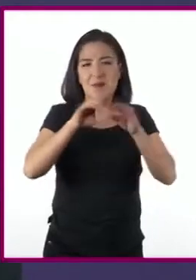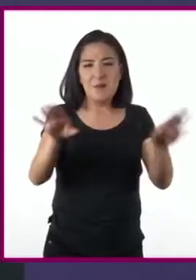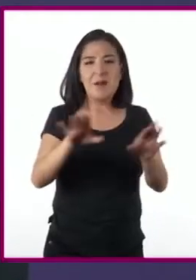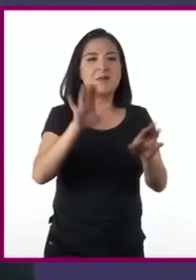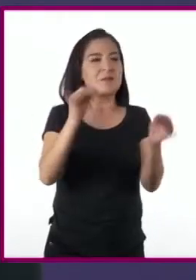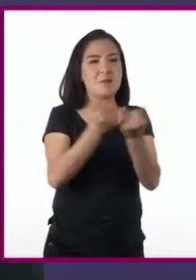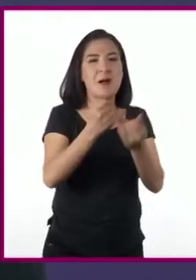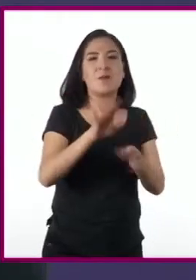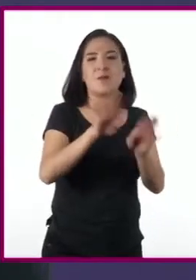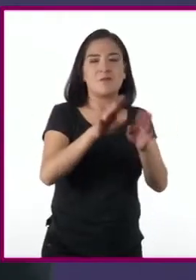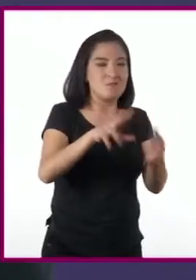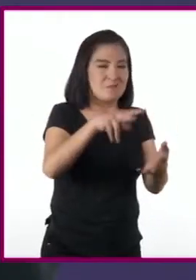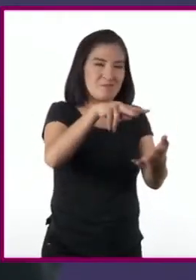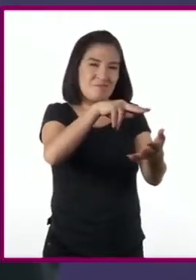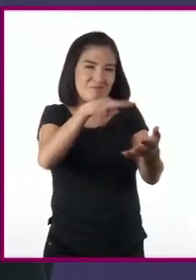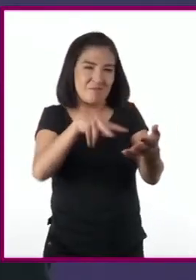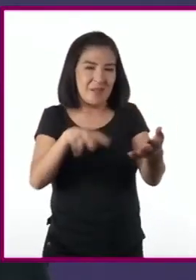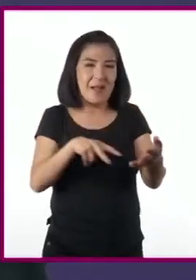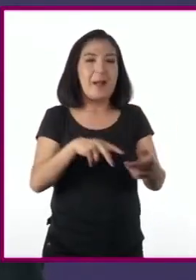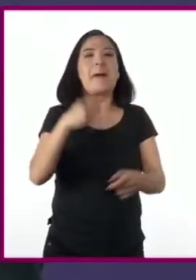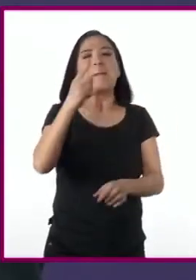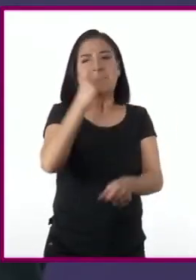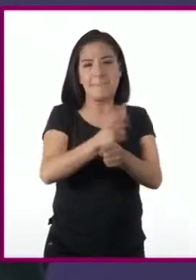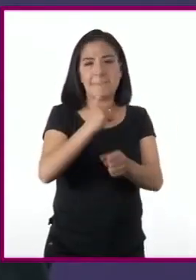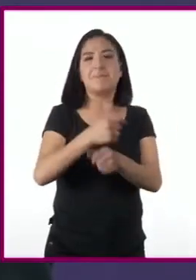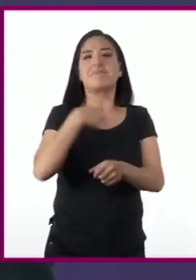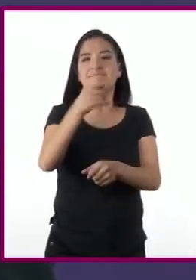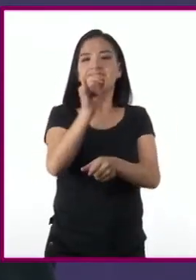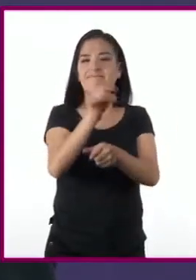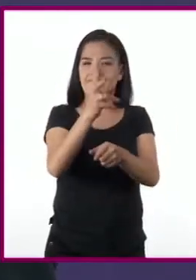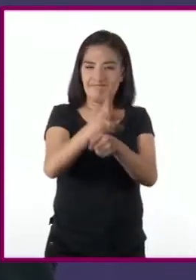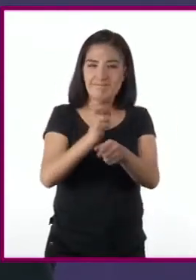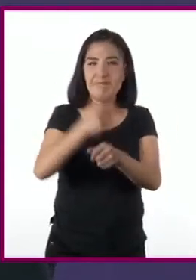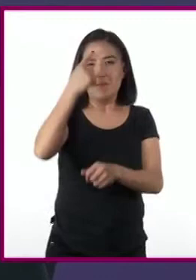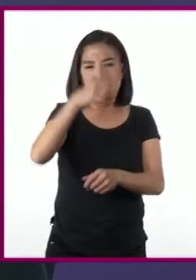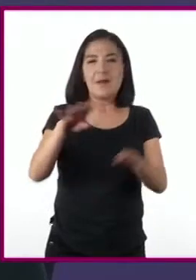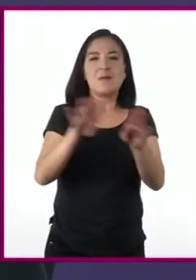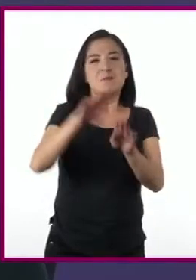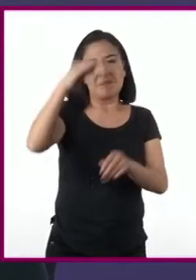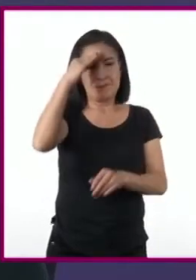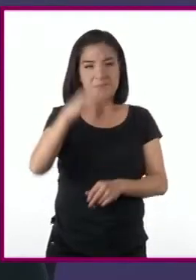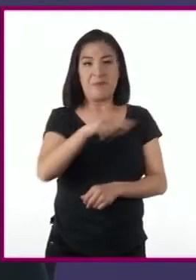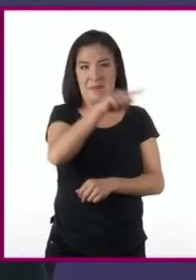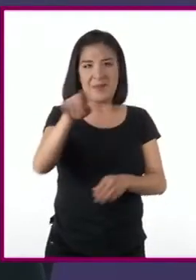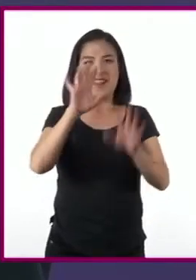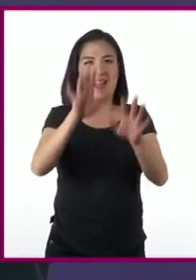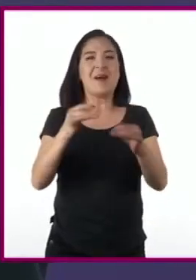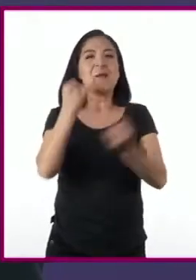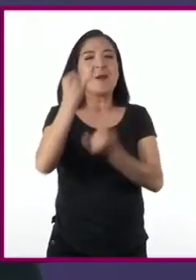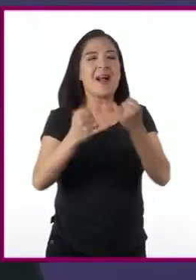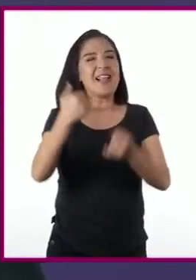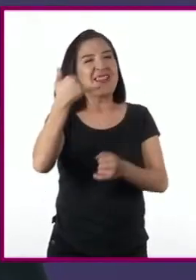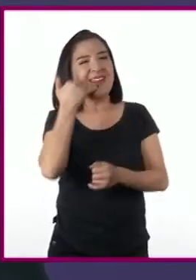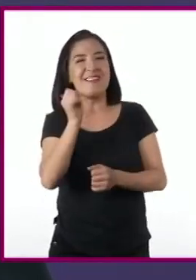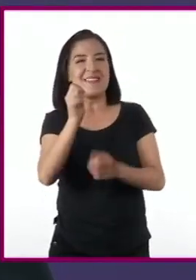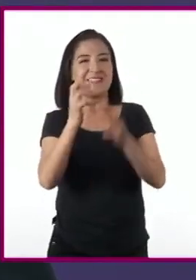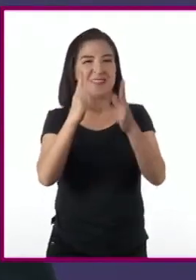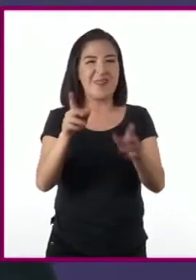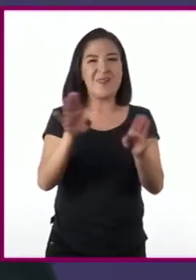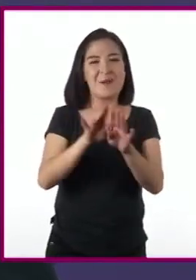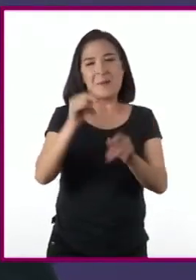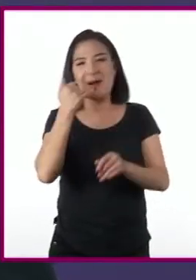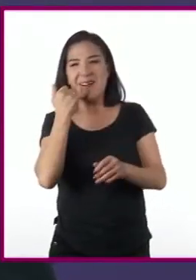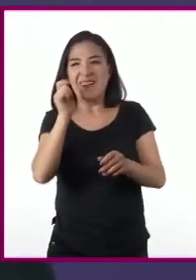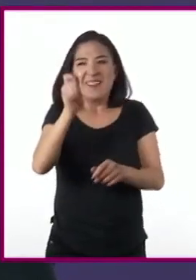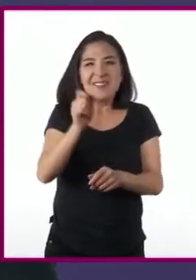recibimos? Les invito primero a reflexionar. ¿Han jugado teléfono descompuesto? ¿Se han quedado con ganas